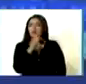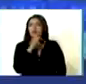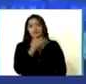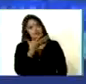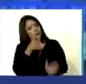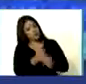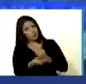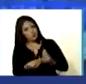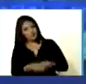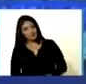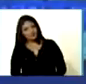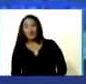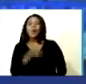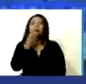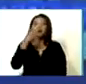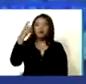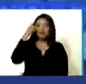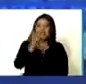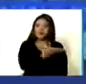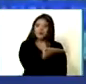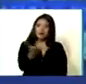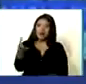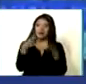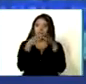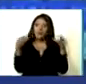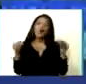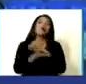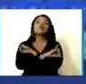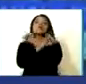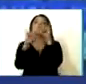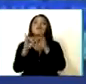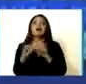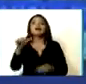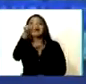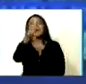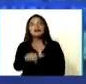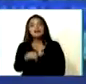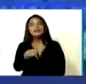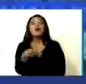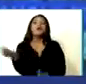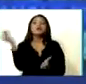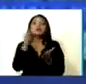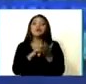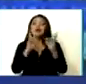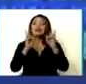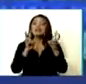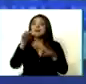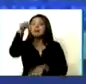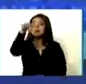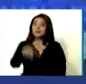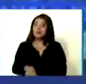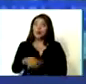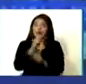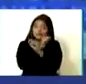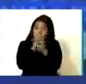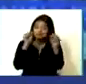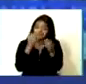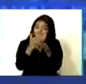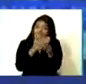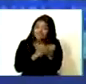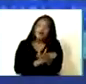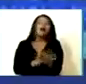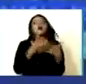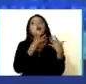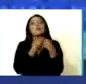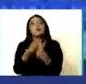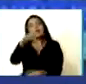amaneces? Buenos días para todos. Bueno, como siempre, felices de estar aquí en otra emisión de La Pauta de Hoy, desde muy temprano acompañándoles a través de